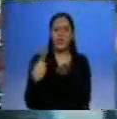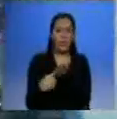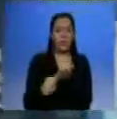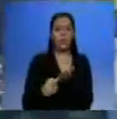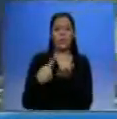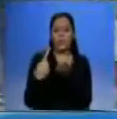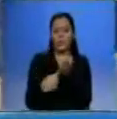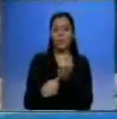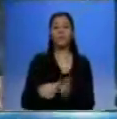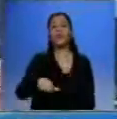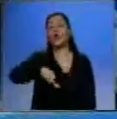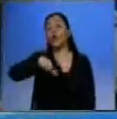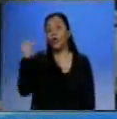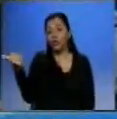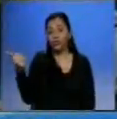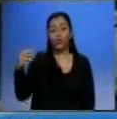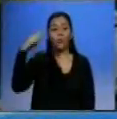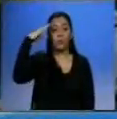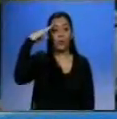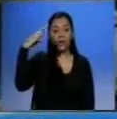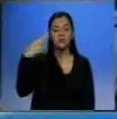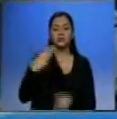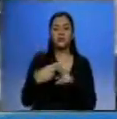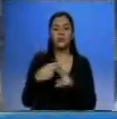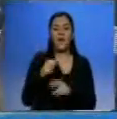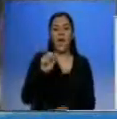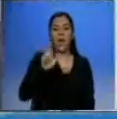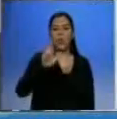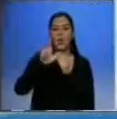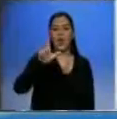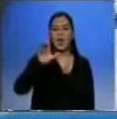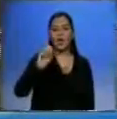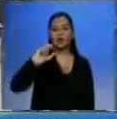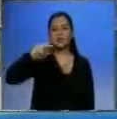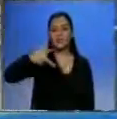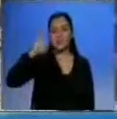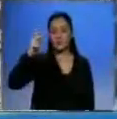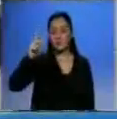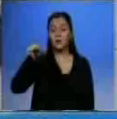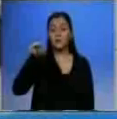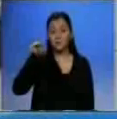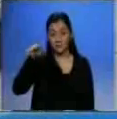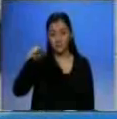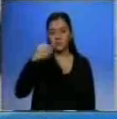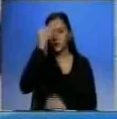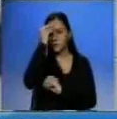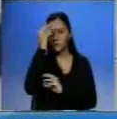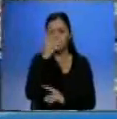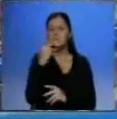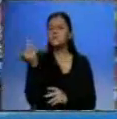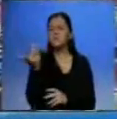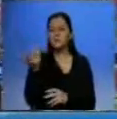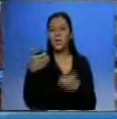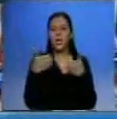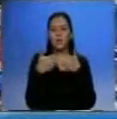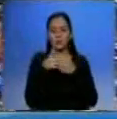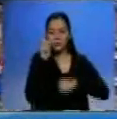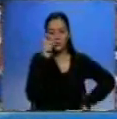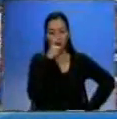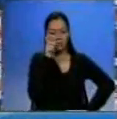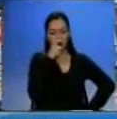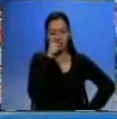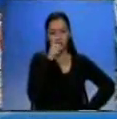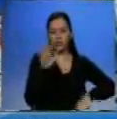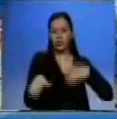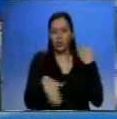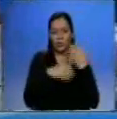ex uniformado que fue detenido es Aurelio Che, quien según las indagaciones, él formó parte del equipo de inteligencia que modificó